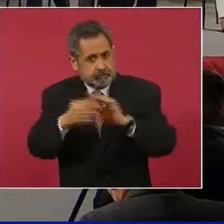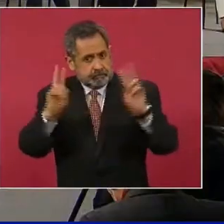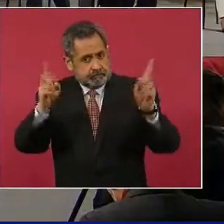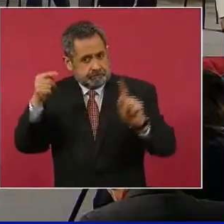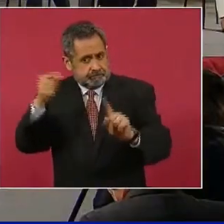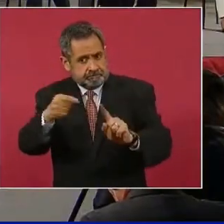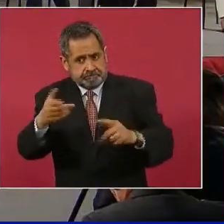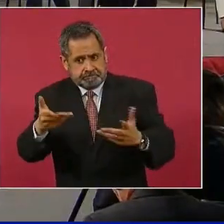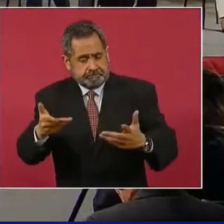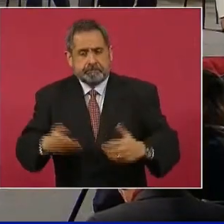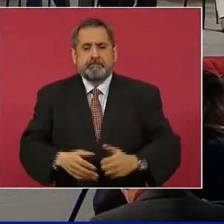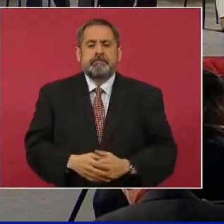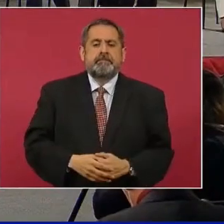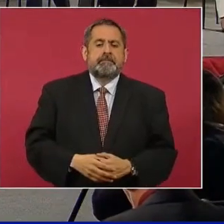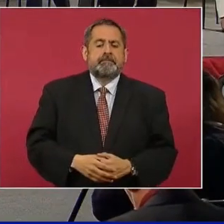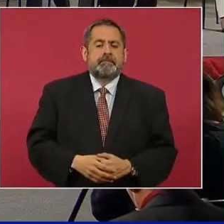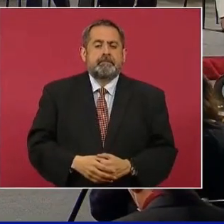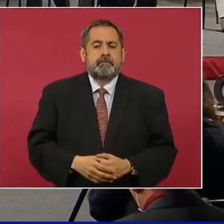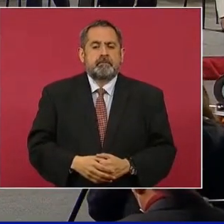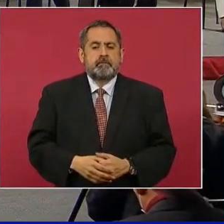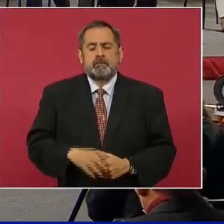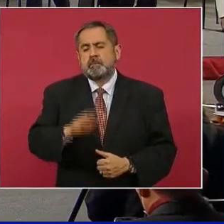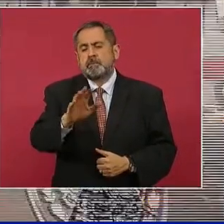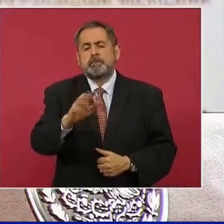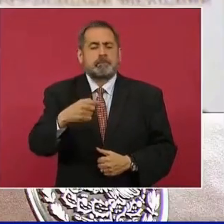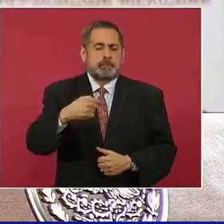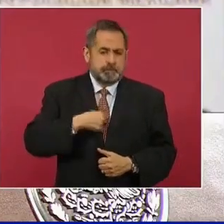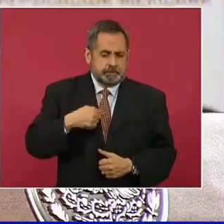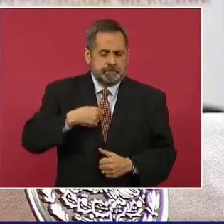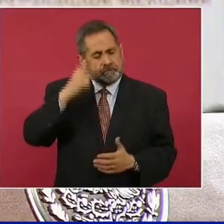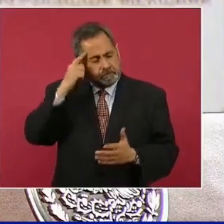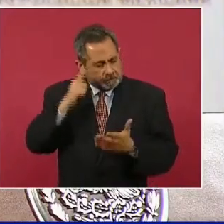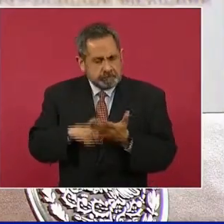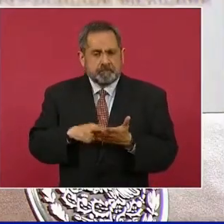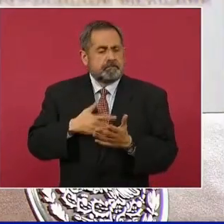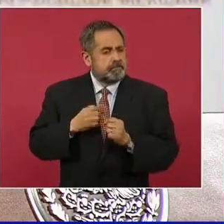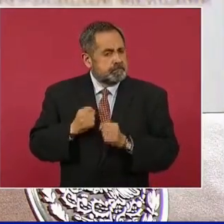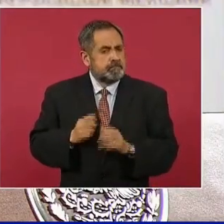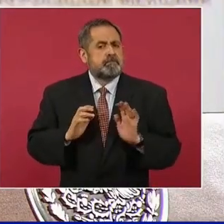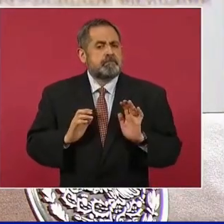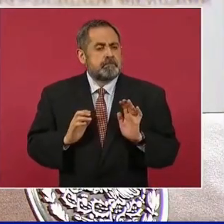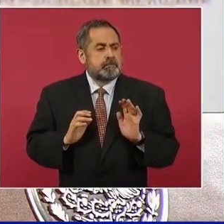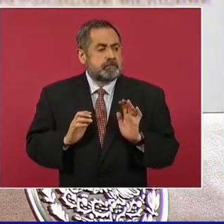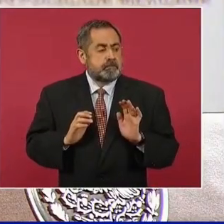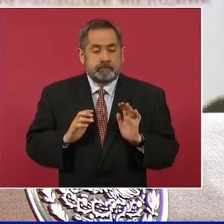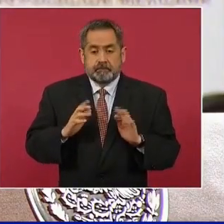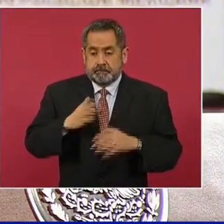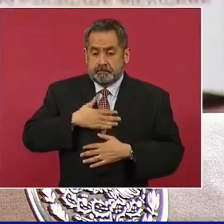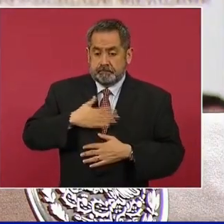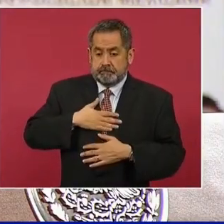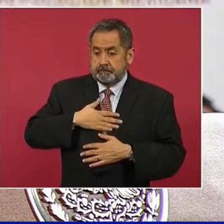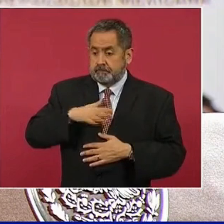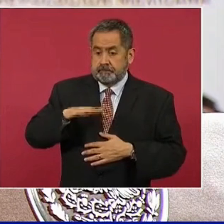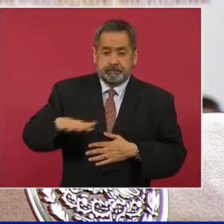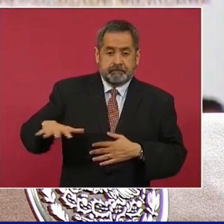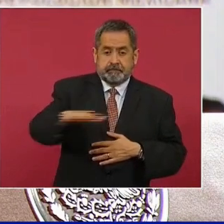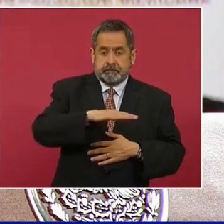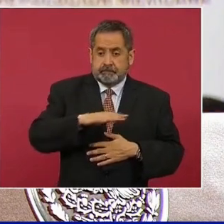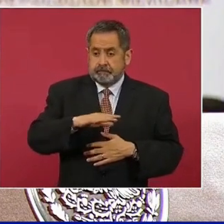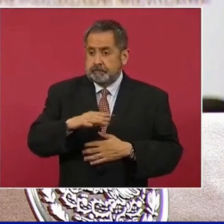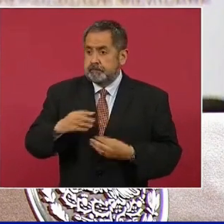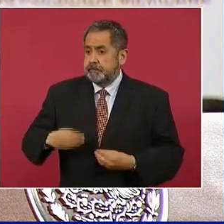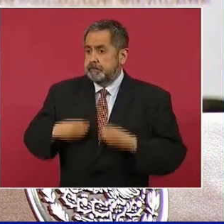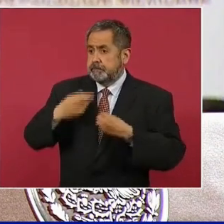Gracias. Yo sostengo eso, creo que para vivir en una sociedad mejor